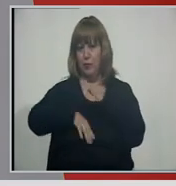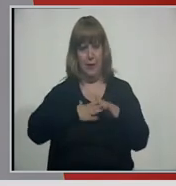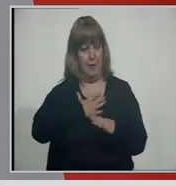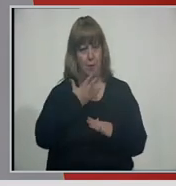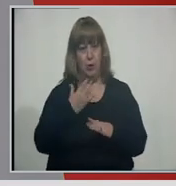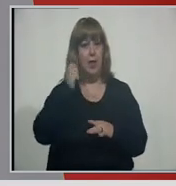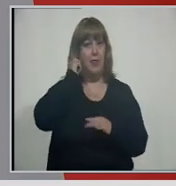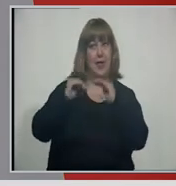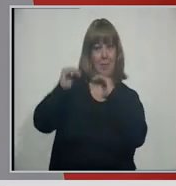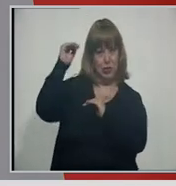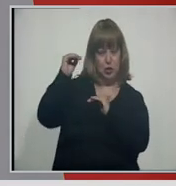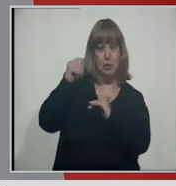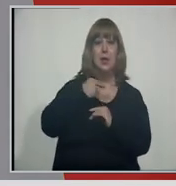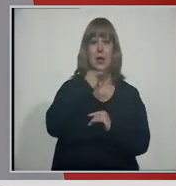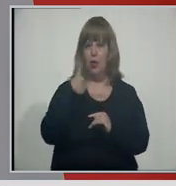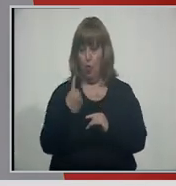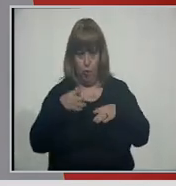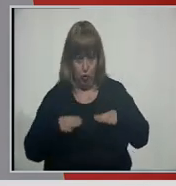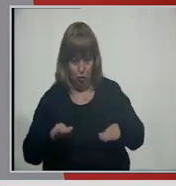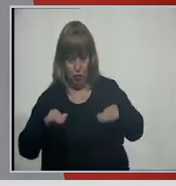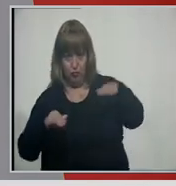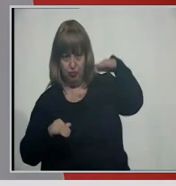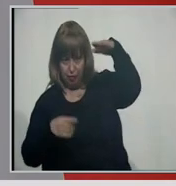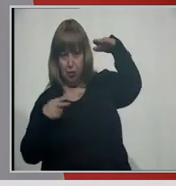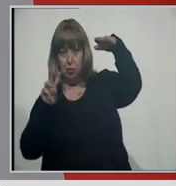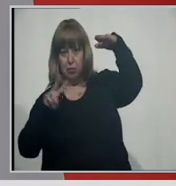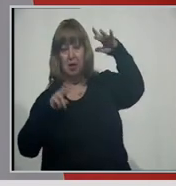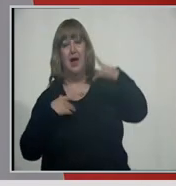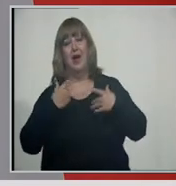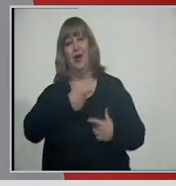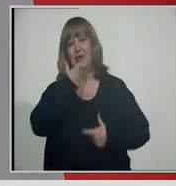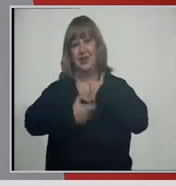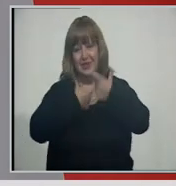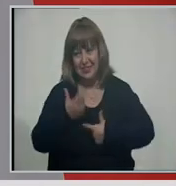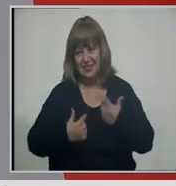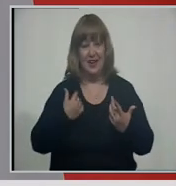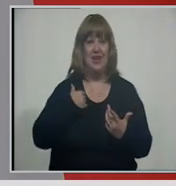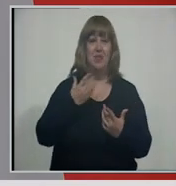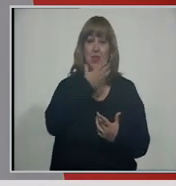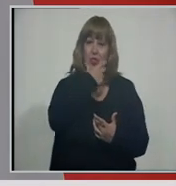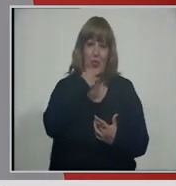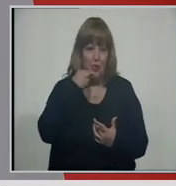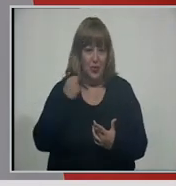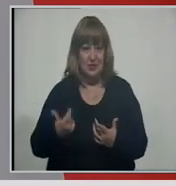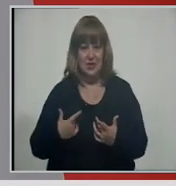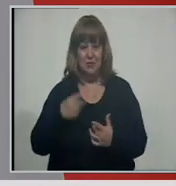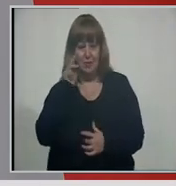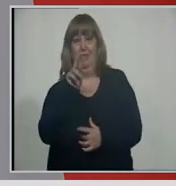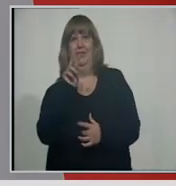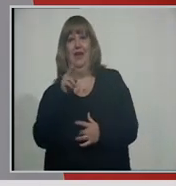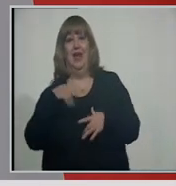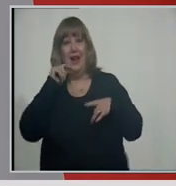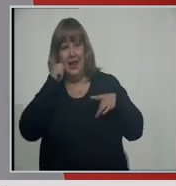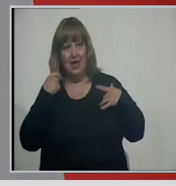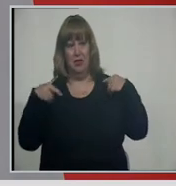grandes y que han creado un hijo tiene mucho amor tan pero mucho amor mucho más ternura infinita sobre todo un no es un delirio y de despliegue de